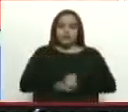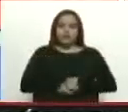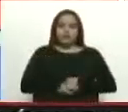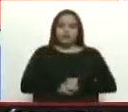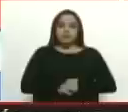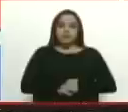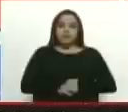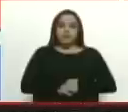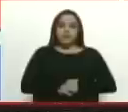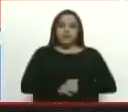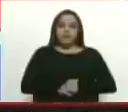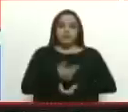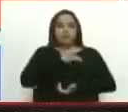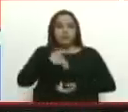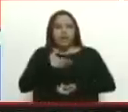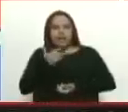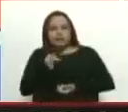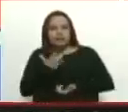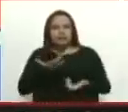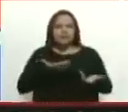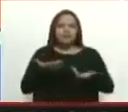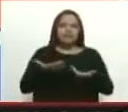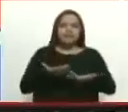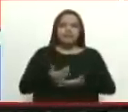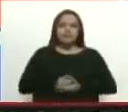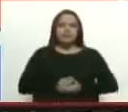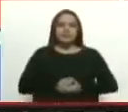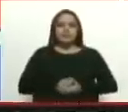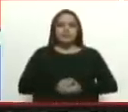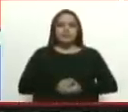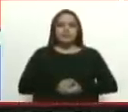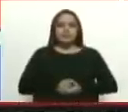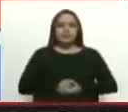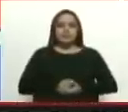que nos dejó buena parte